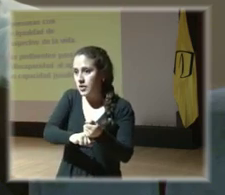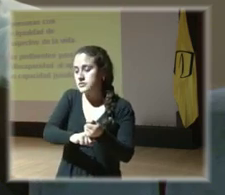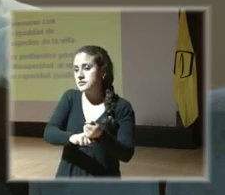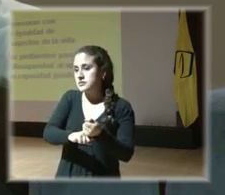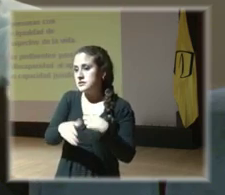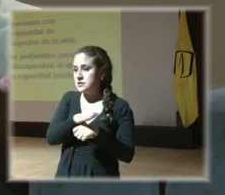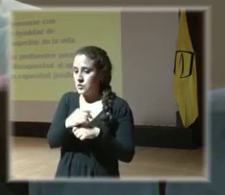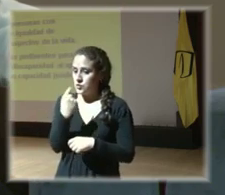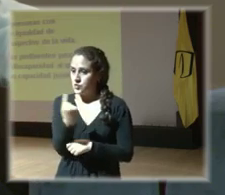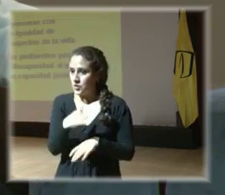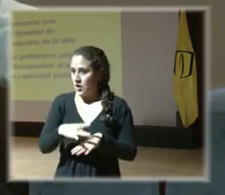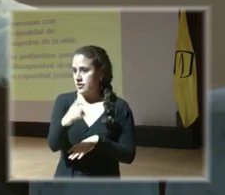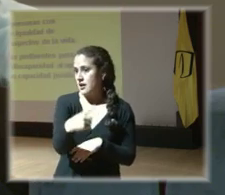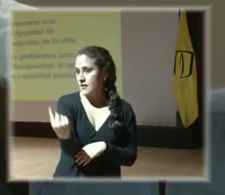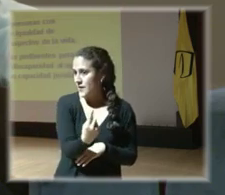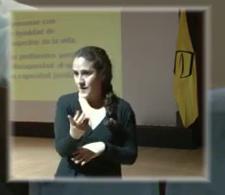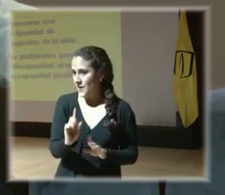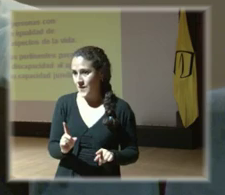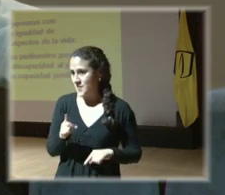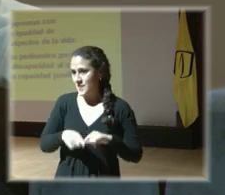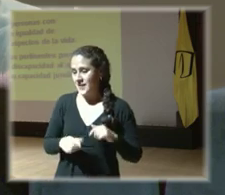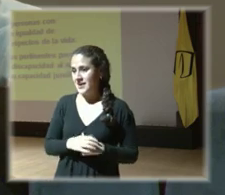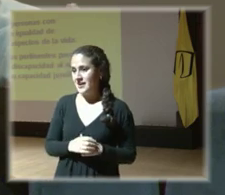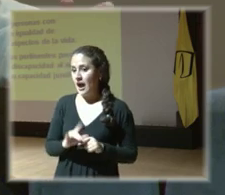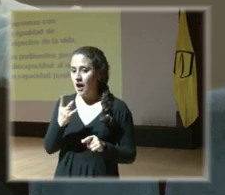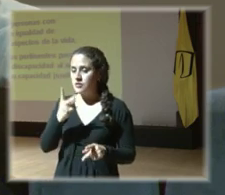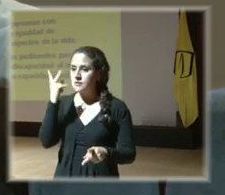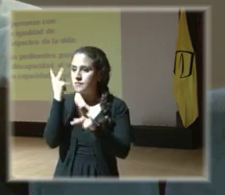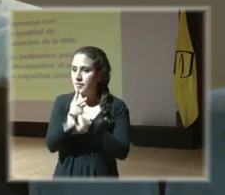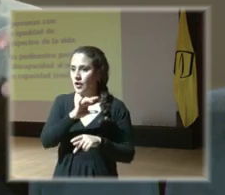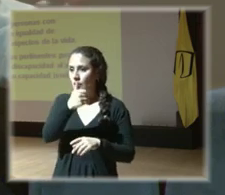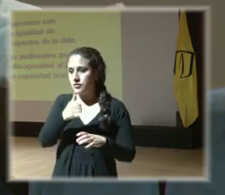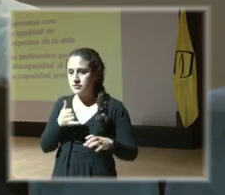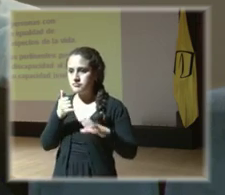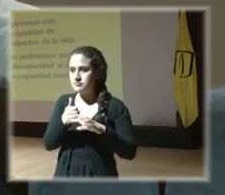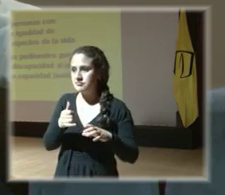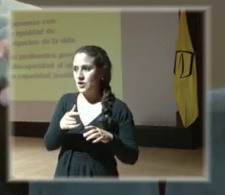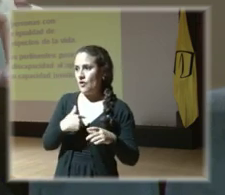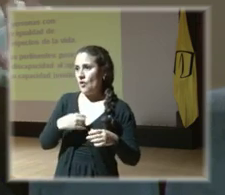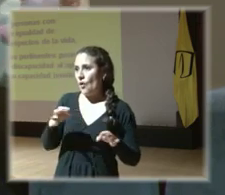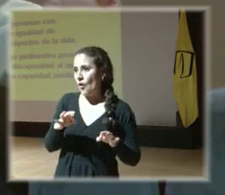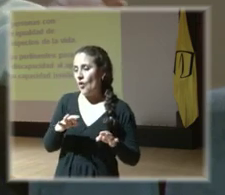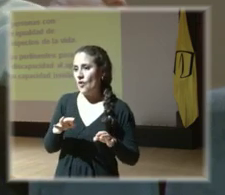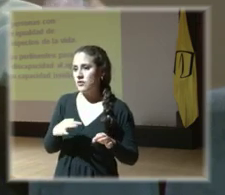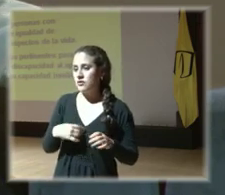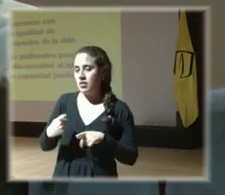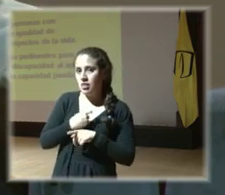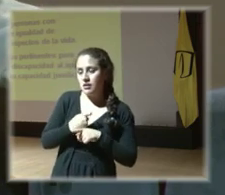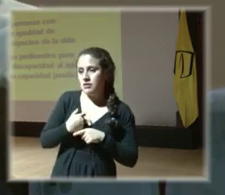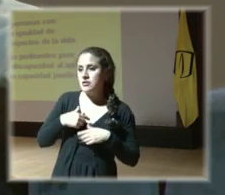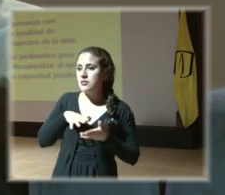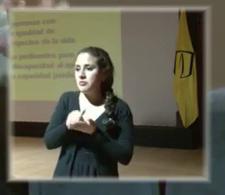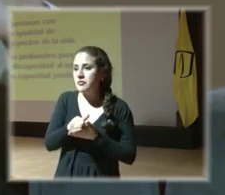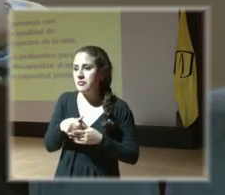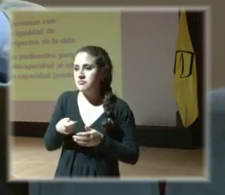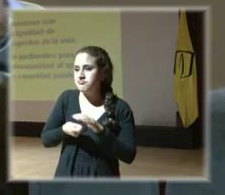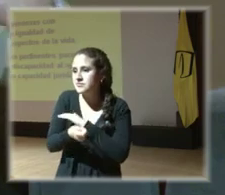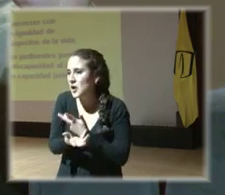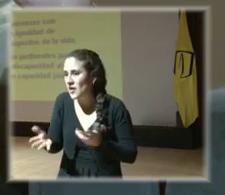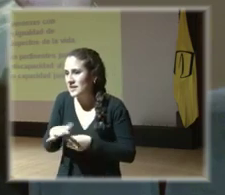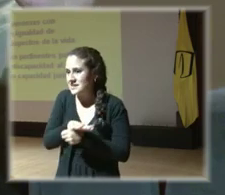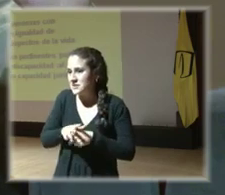para que no estuviera digamos en peligro de ser utilizado por el crimen o por algún delincuente en particular, pues